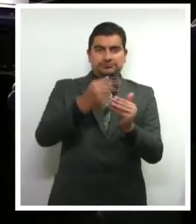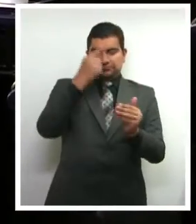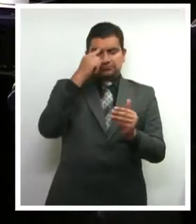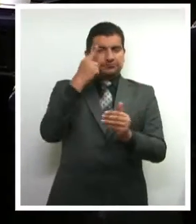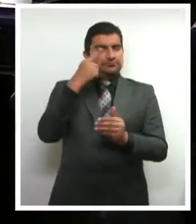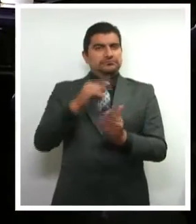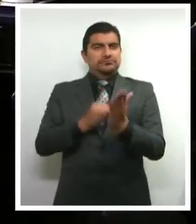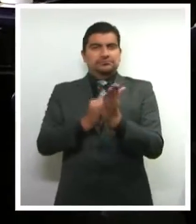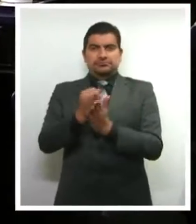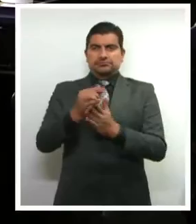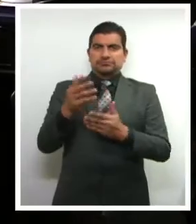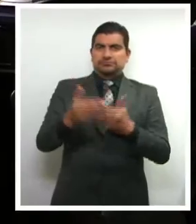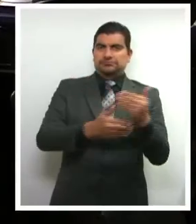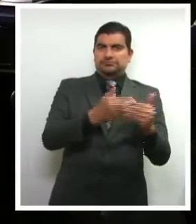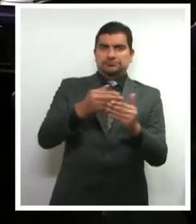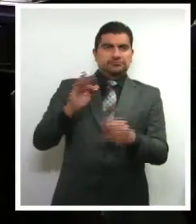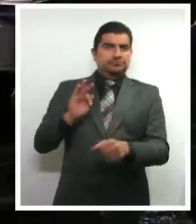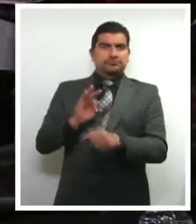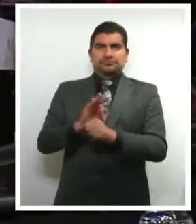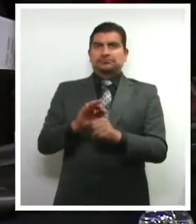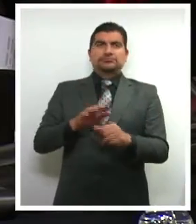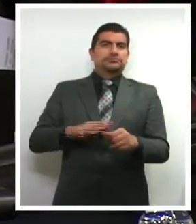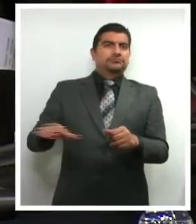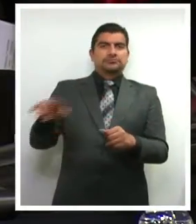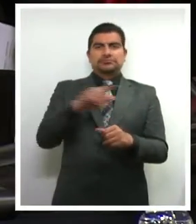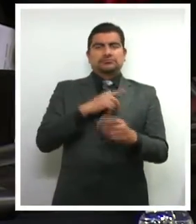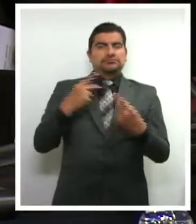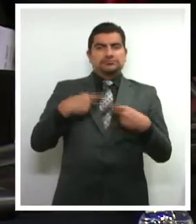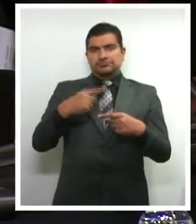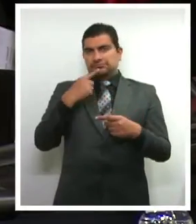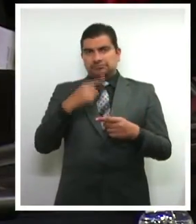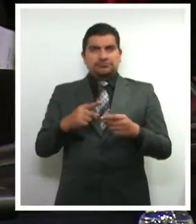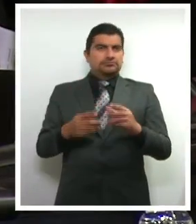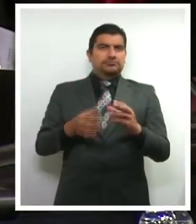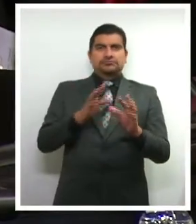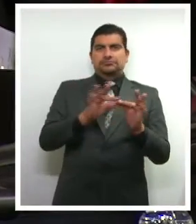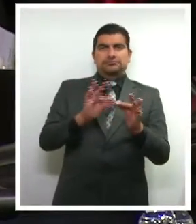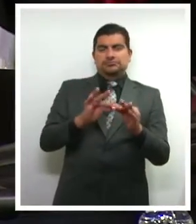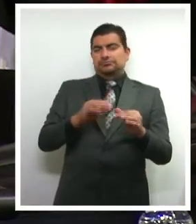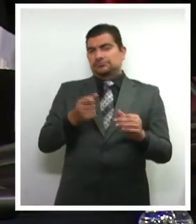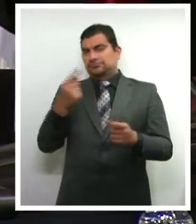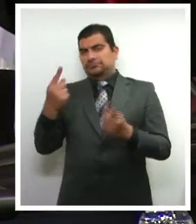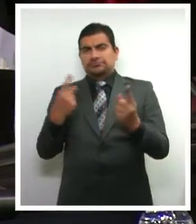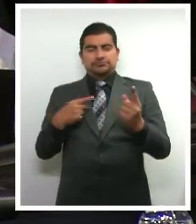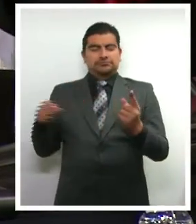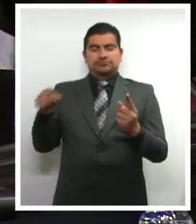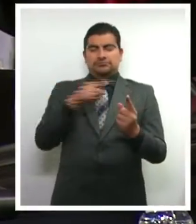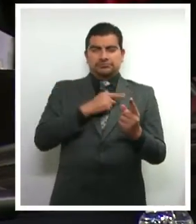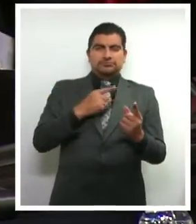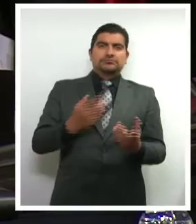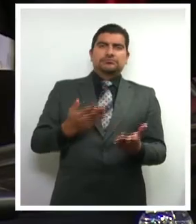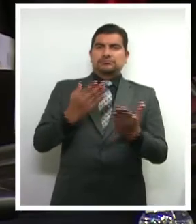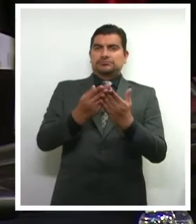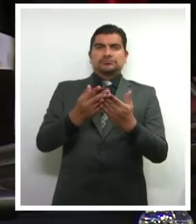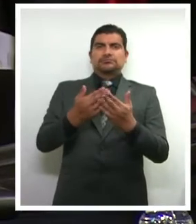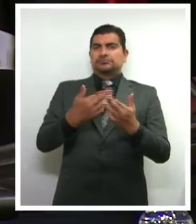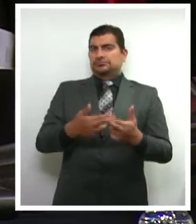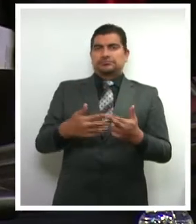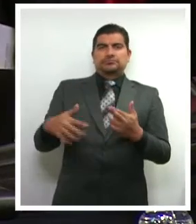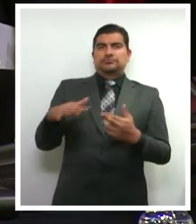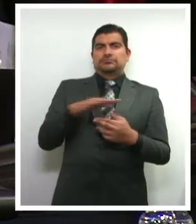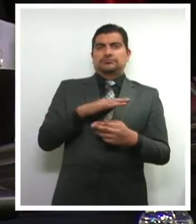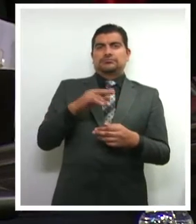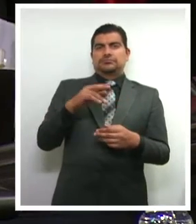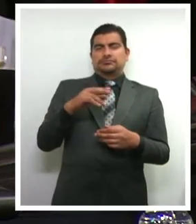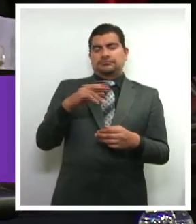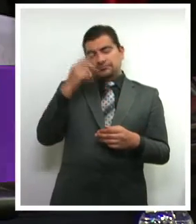decisión y protección de los denunciantes y otros que ponen de relieve los residuos de